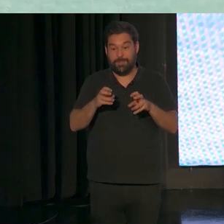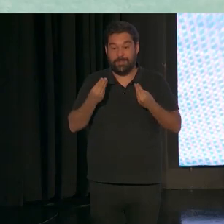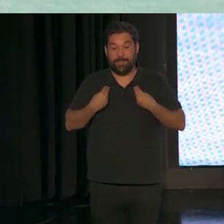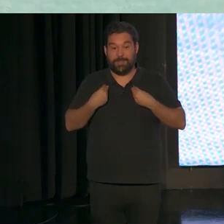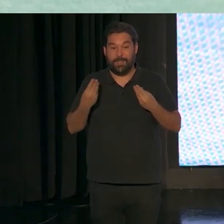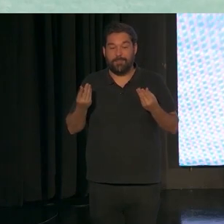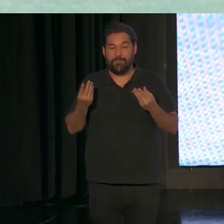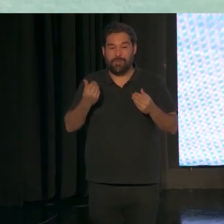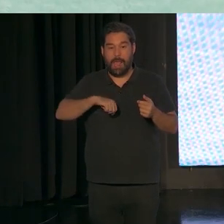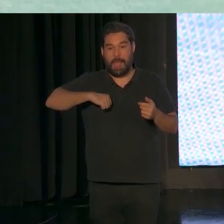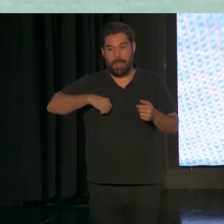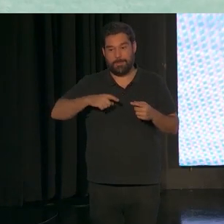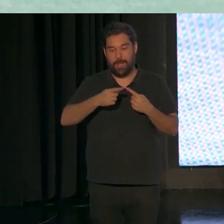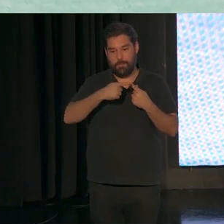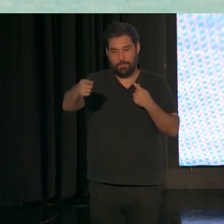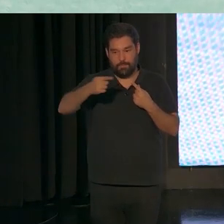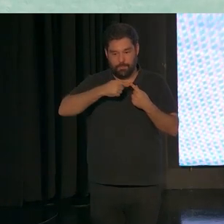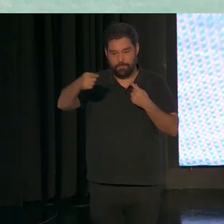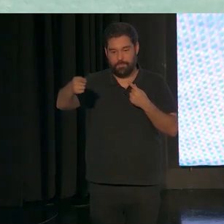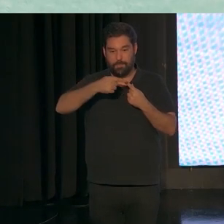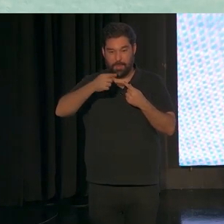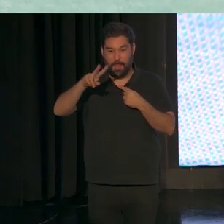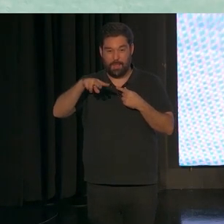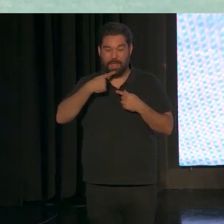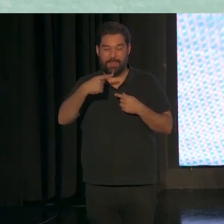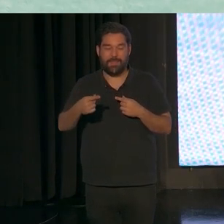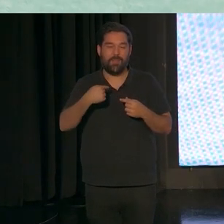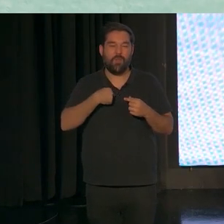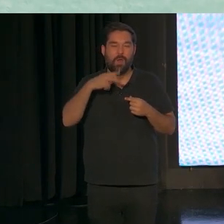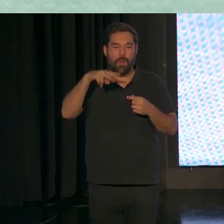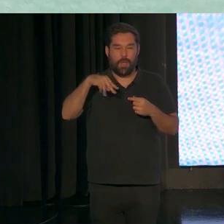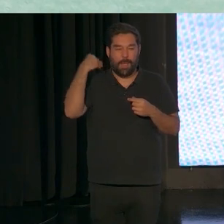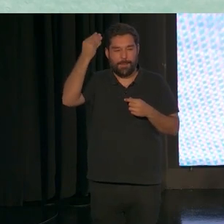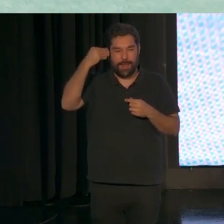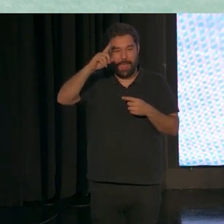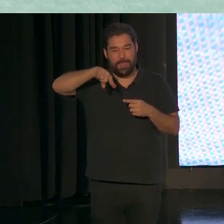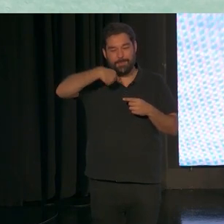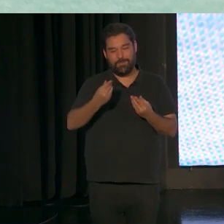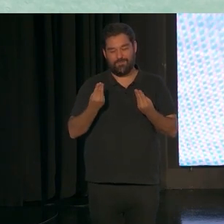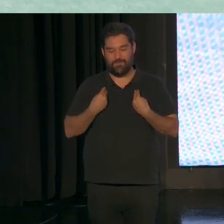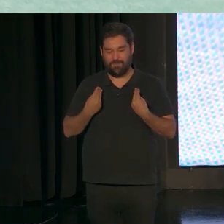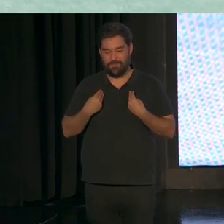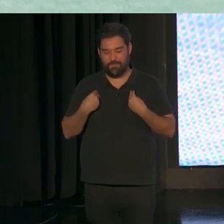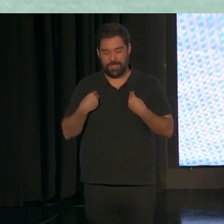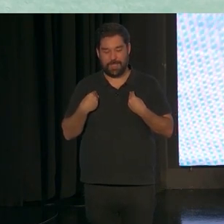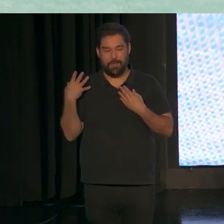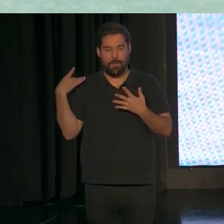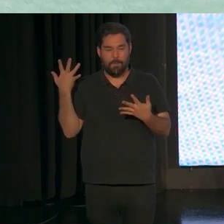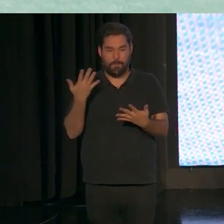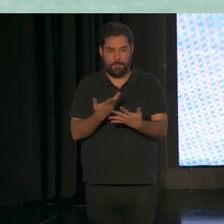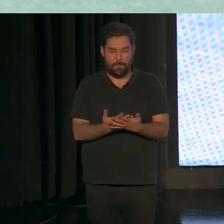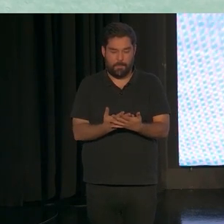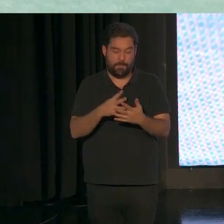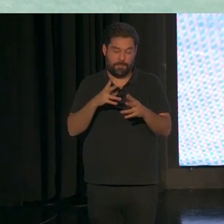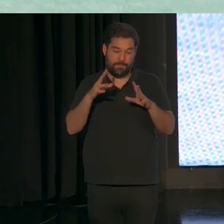hospital y ella nos decía nunca pude pensar que después de todo lo vivido a nivel sanitario